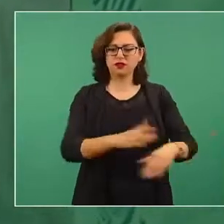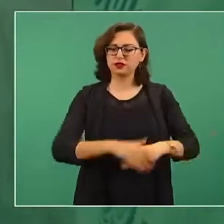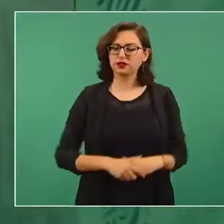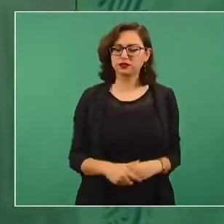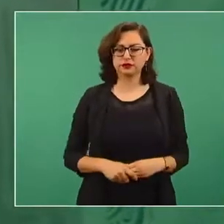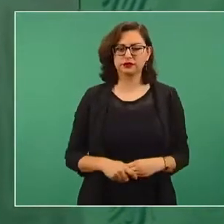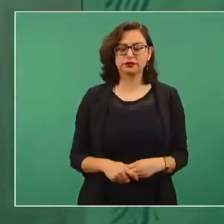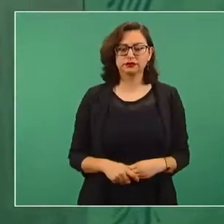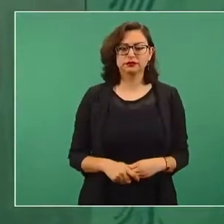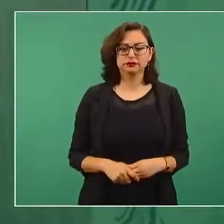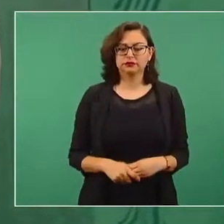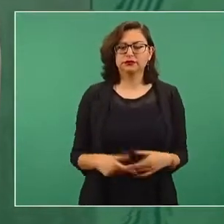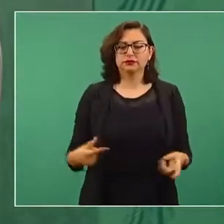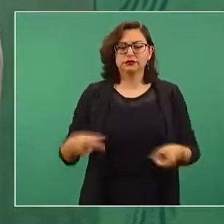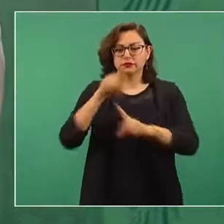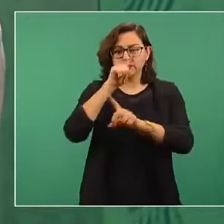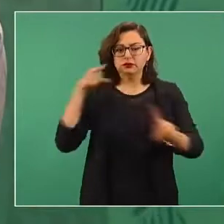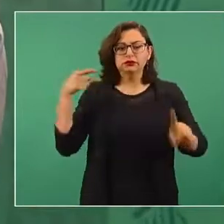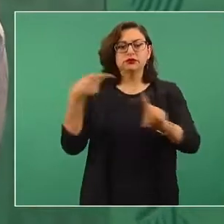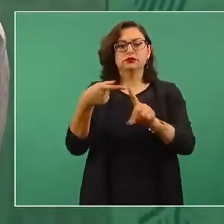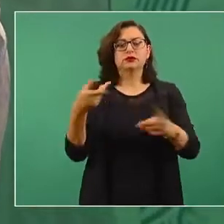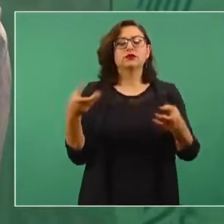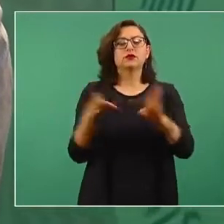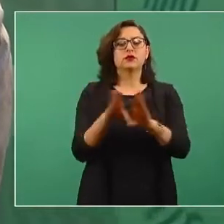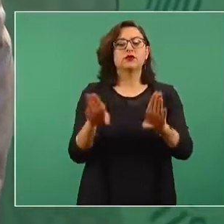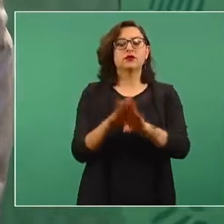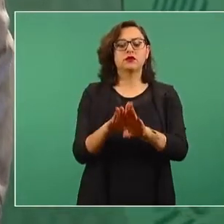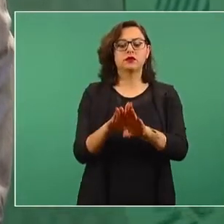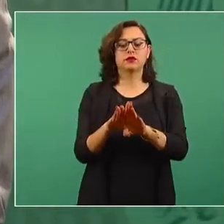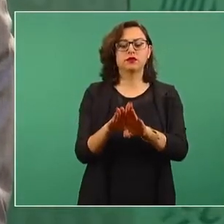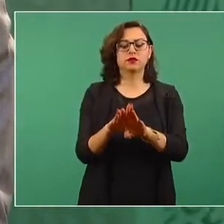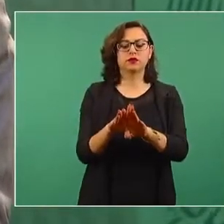esto va a ir orientado a las